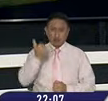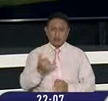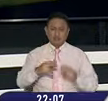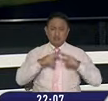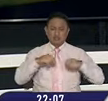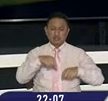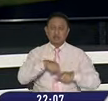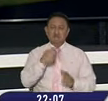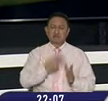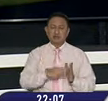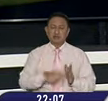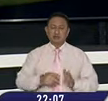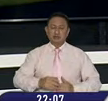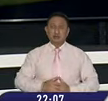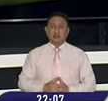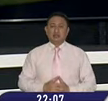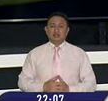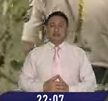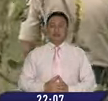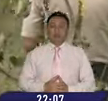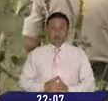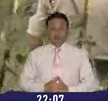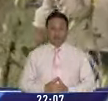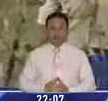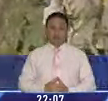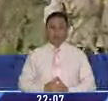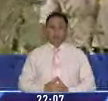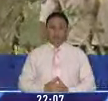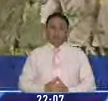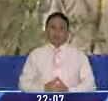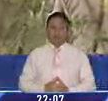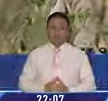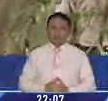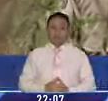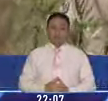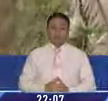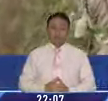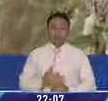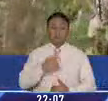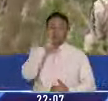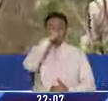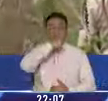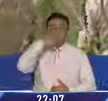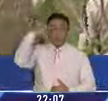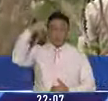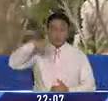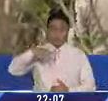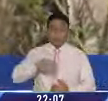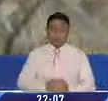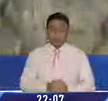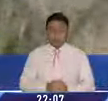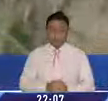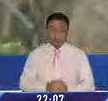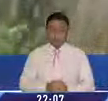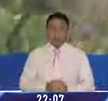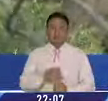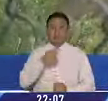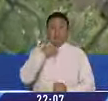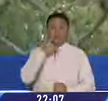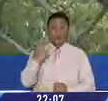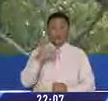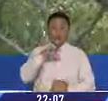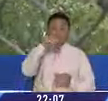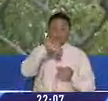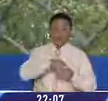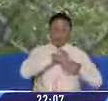las causas del deceso. Carapungo, Galo Plaza Lazo y Río Villanaco. El hombre estaba en el